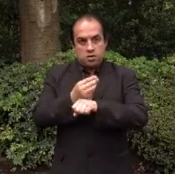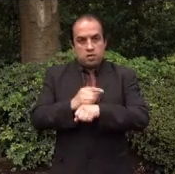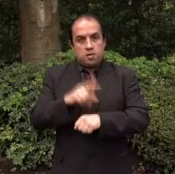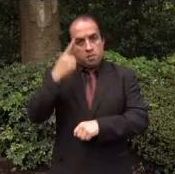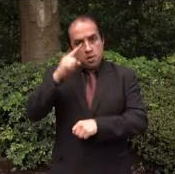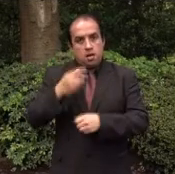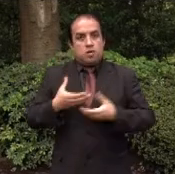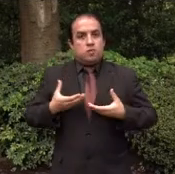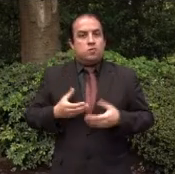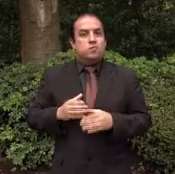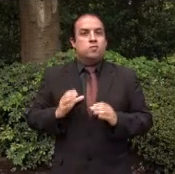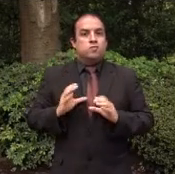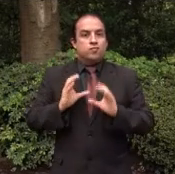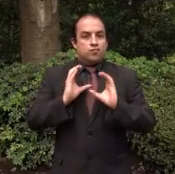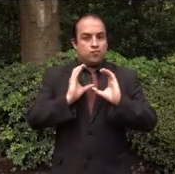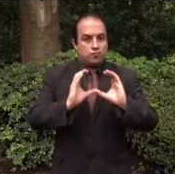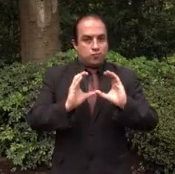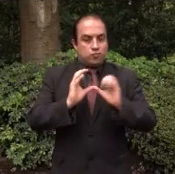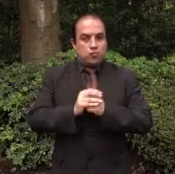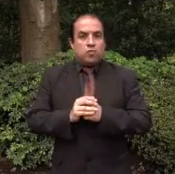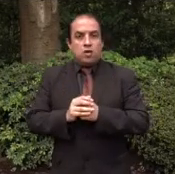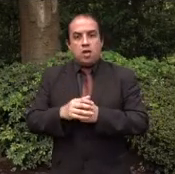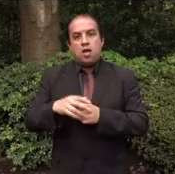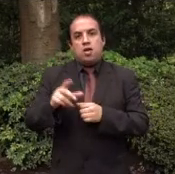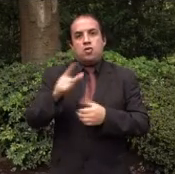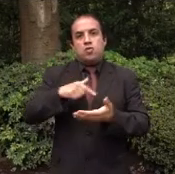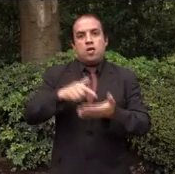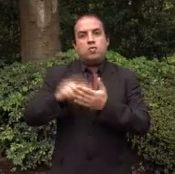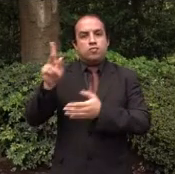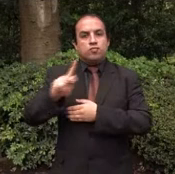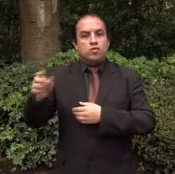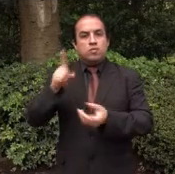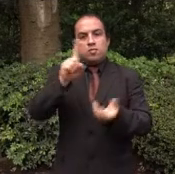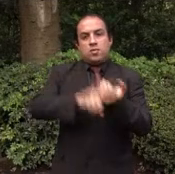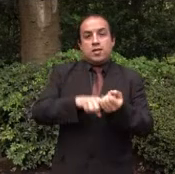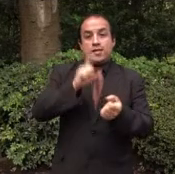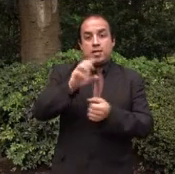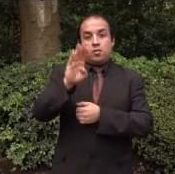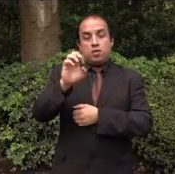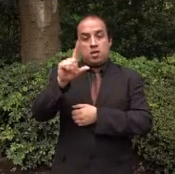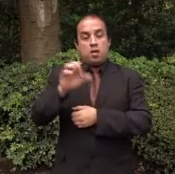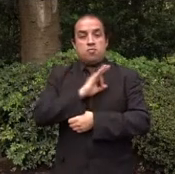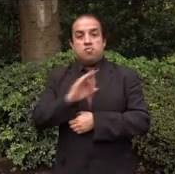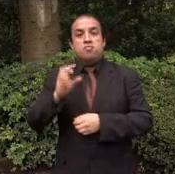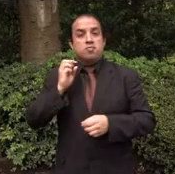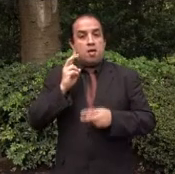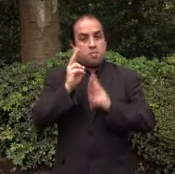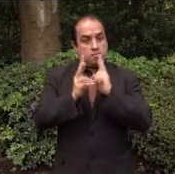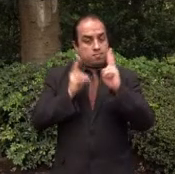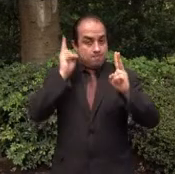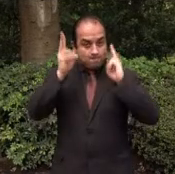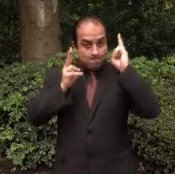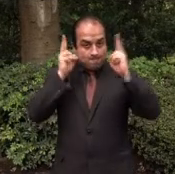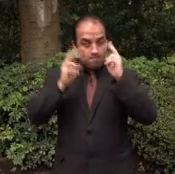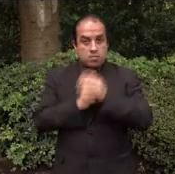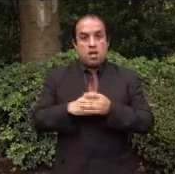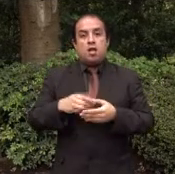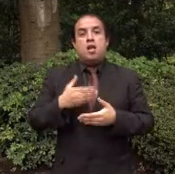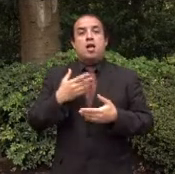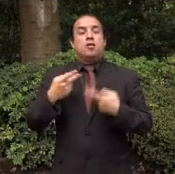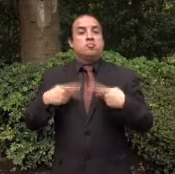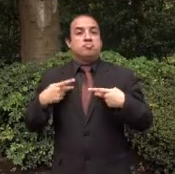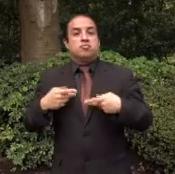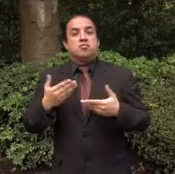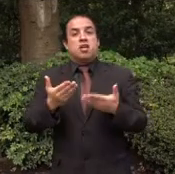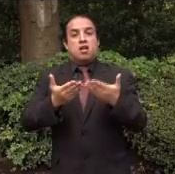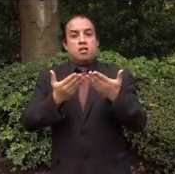de colecciones, tanto públicas como privadas. Esta bodega será visitable, será un espacio en donde los estudiantes de restauración,